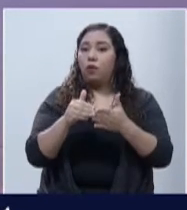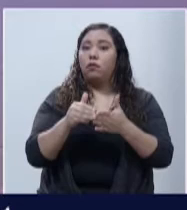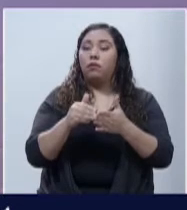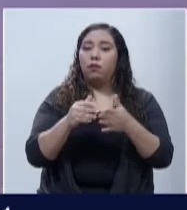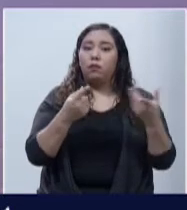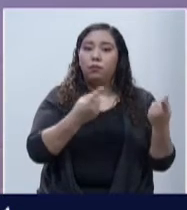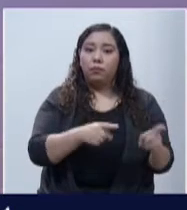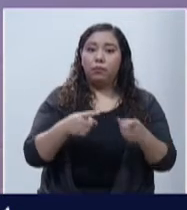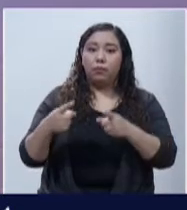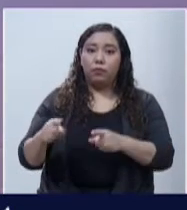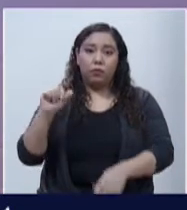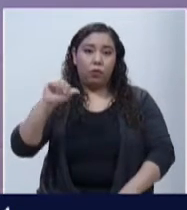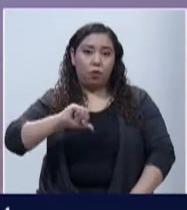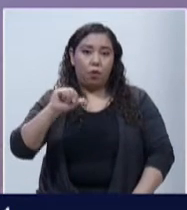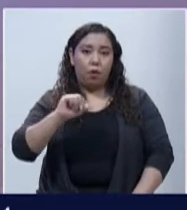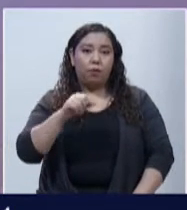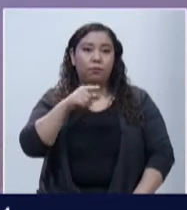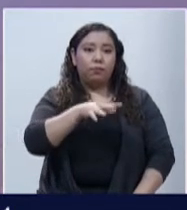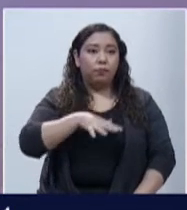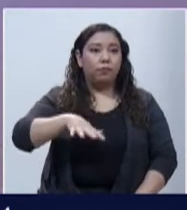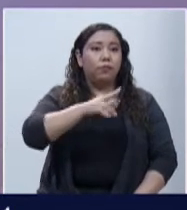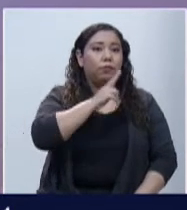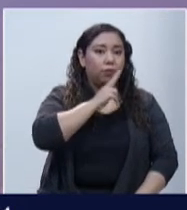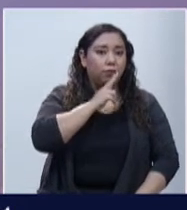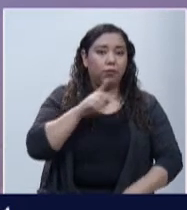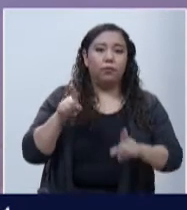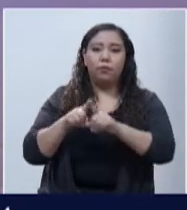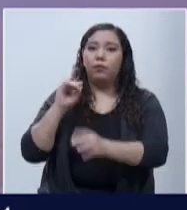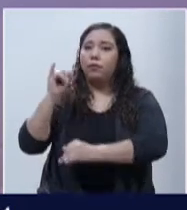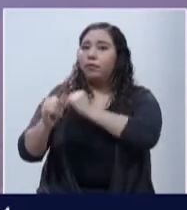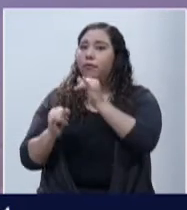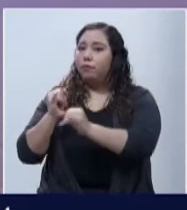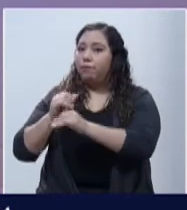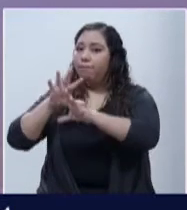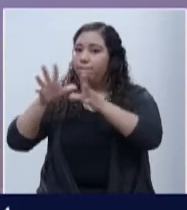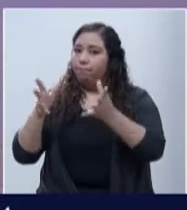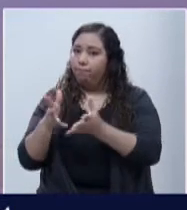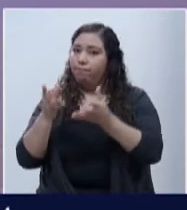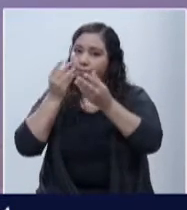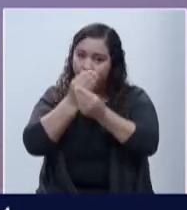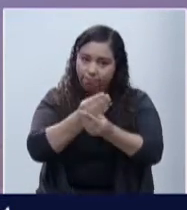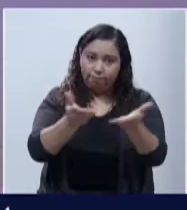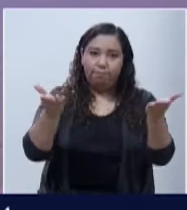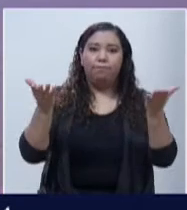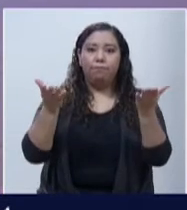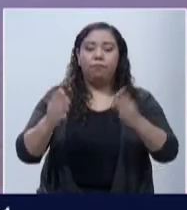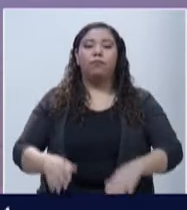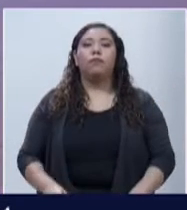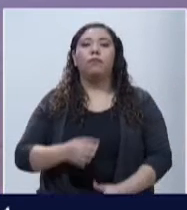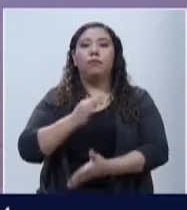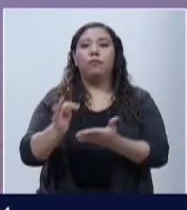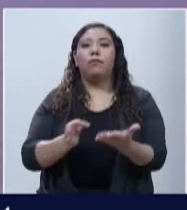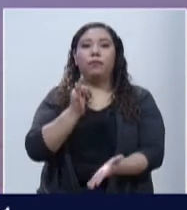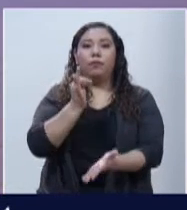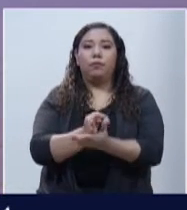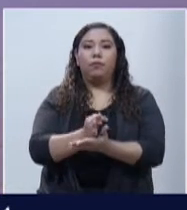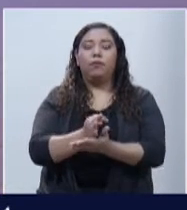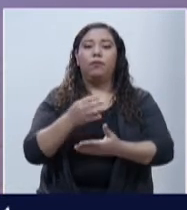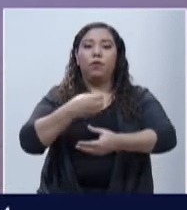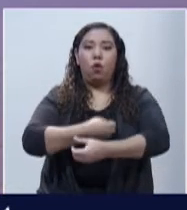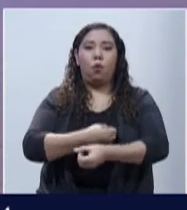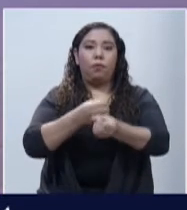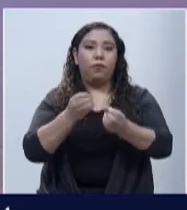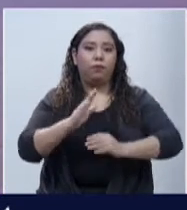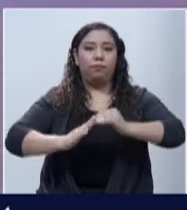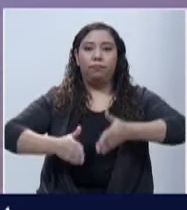desarrollado este día tanto a nivel nacional como internacional estamos en directo desde nacional tegucigalpa los estudios centrales